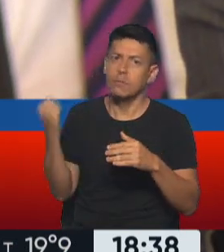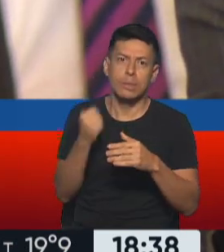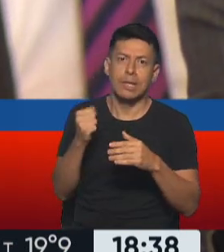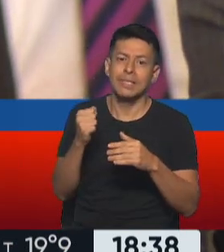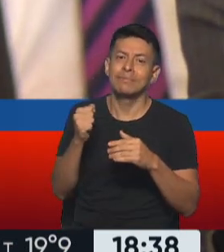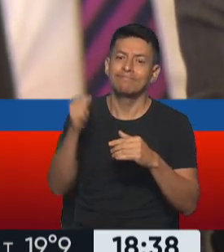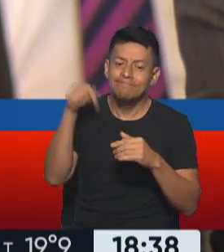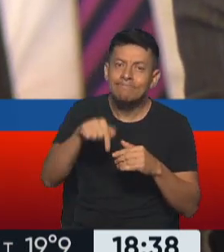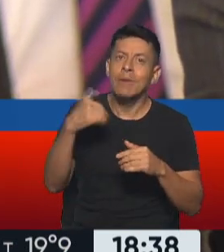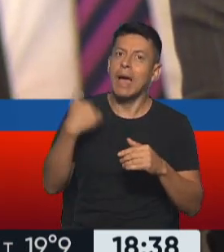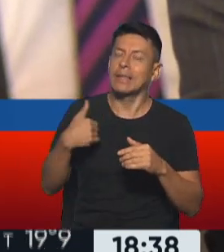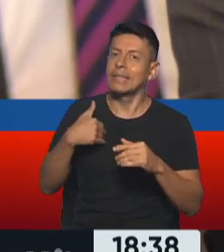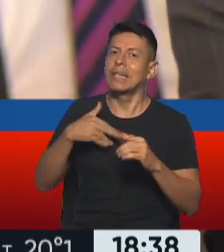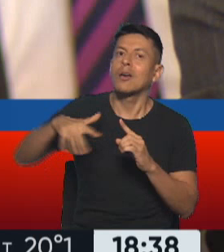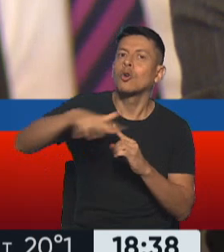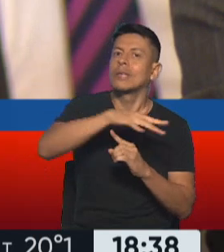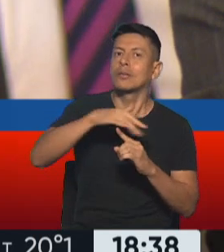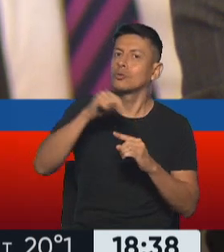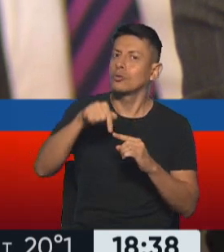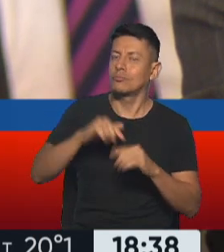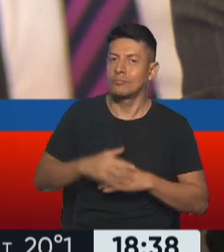dando en la Argentina.